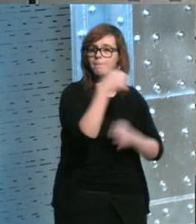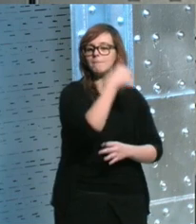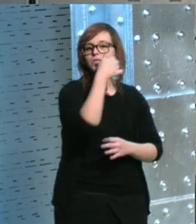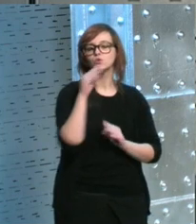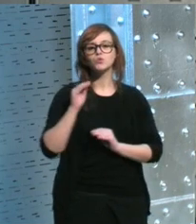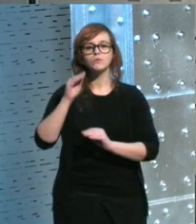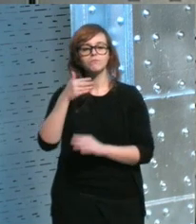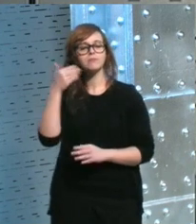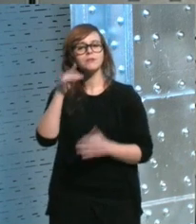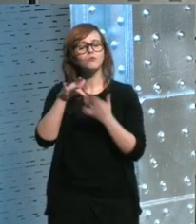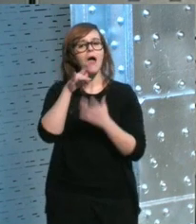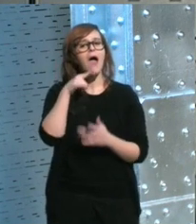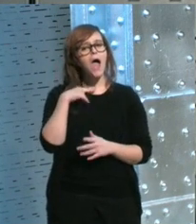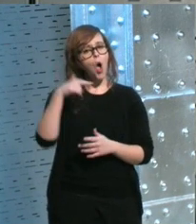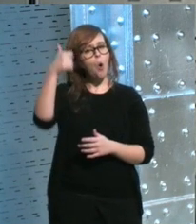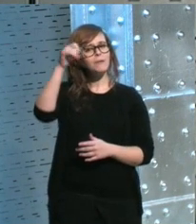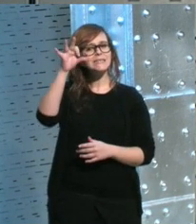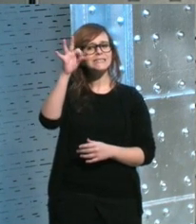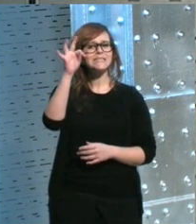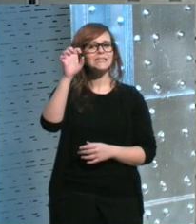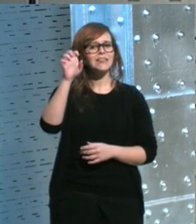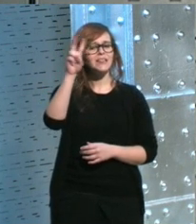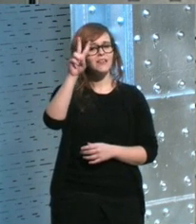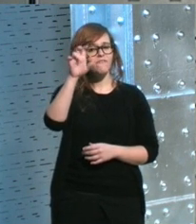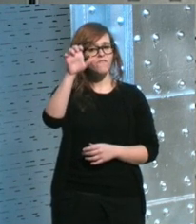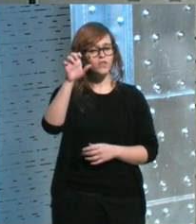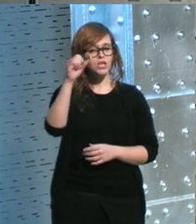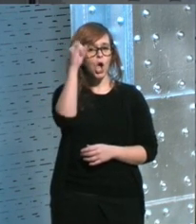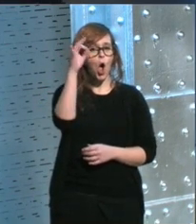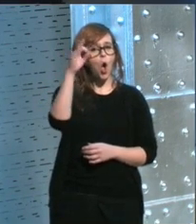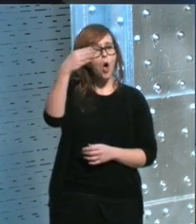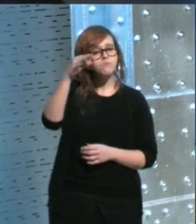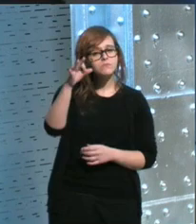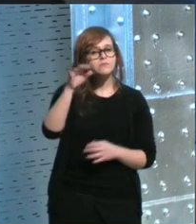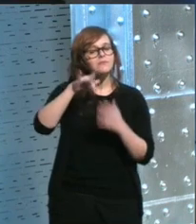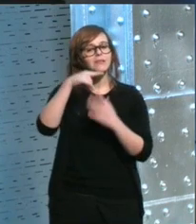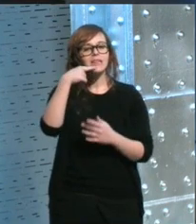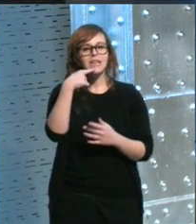Jobs tiene una frase que es reagrupar lo disperso. Que